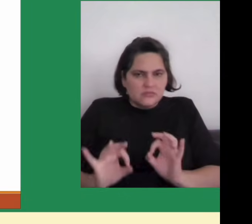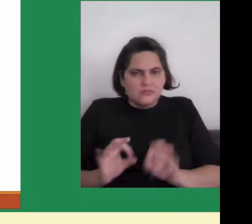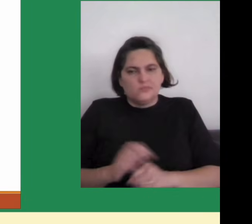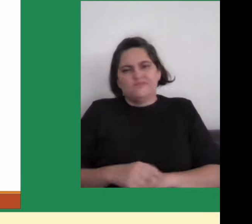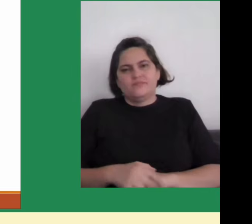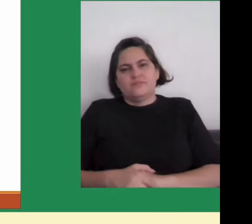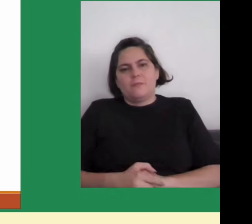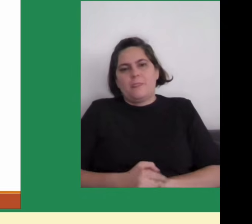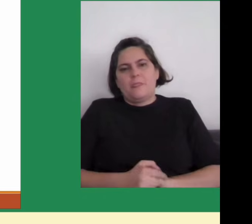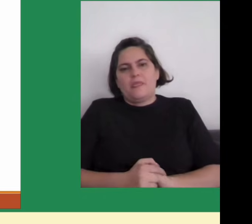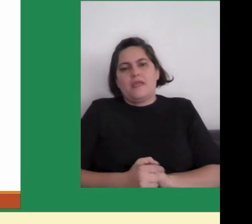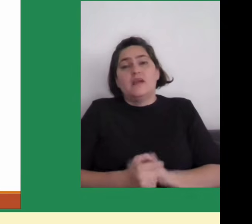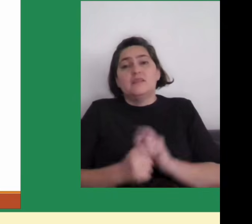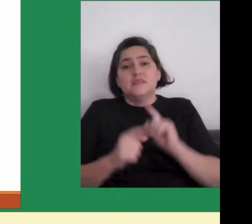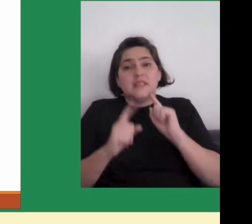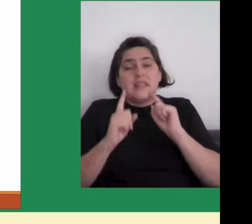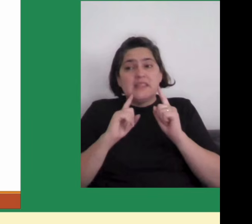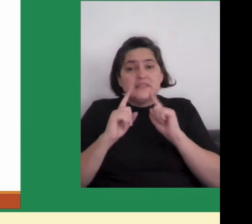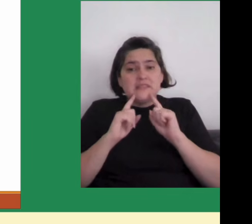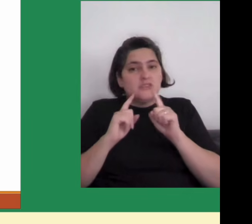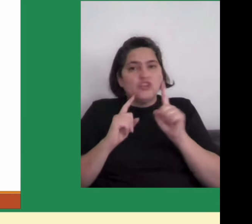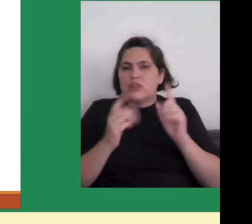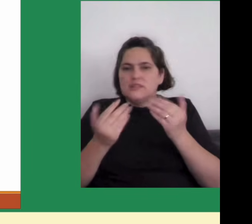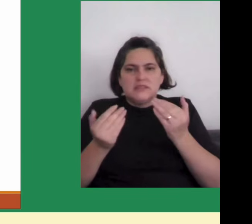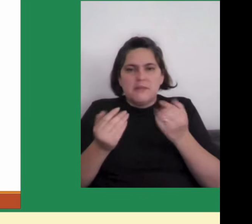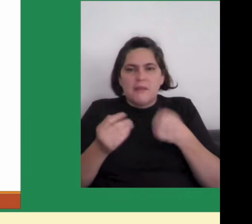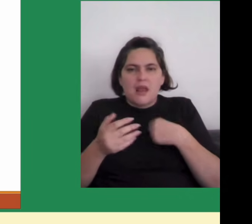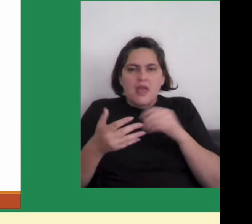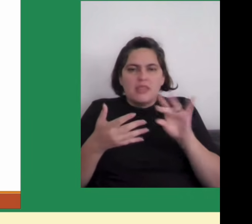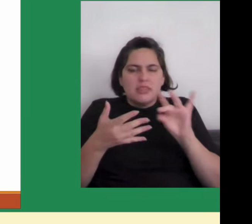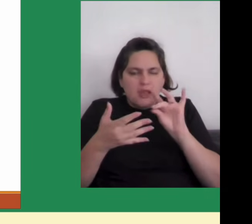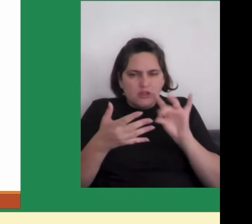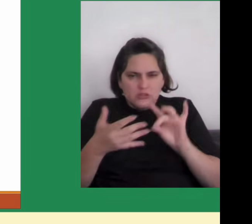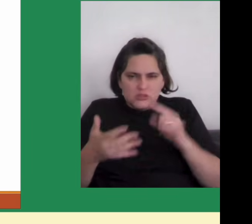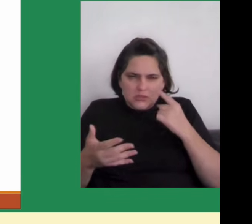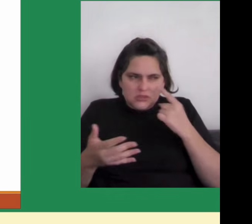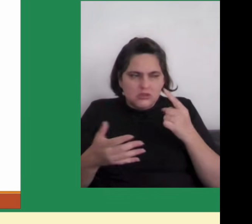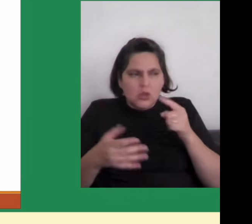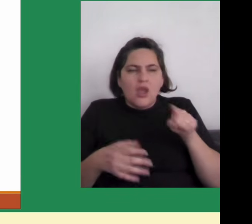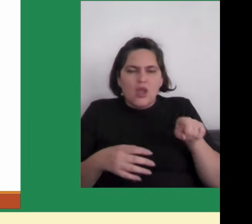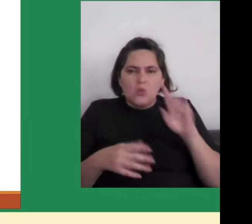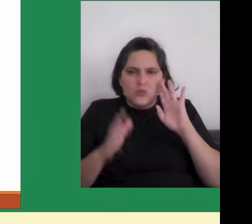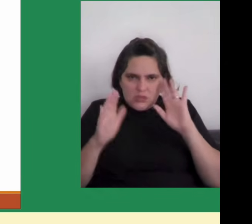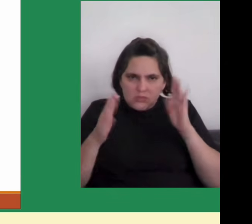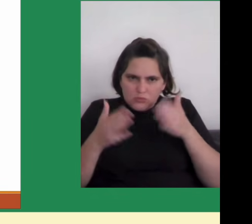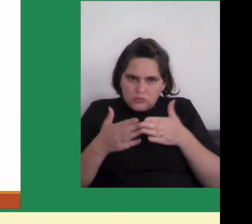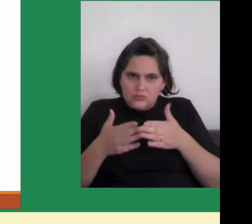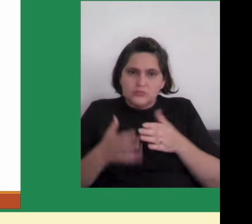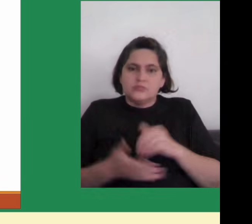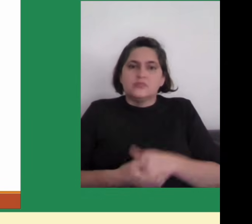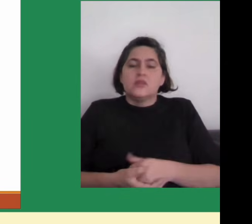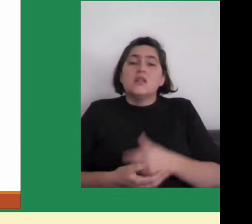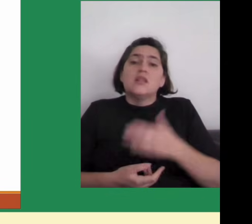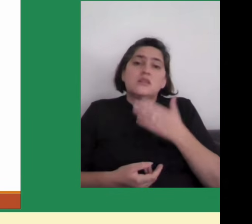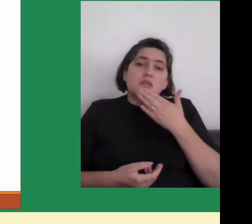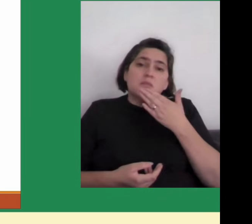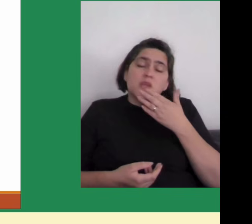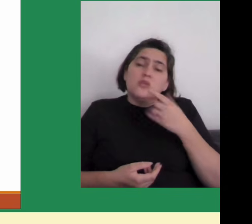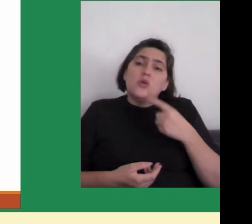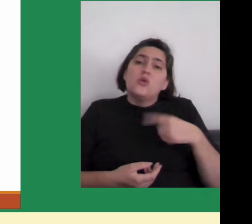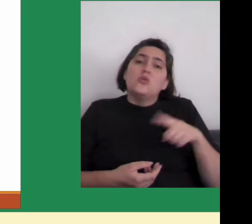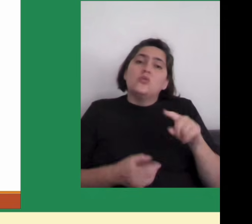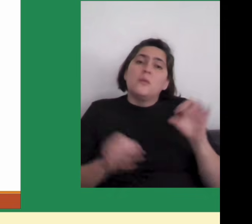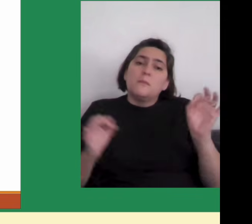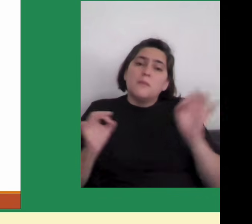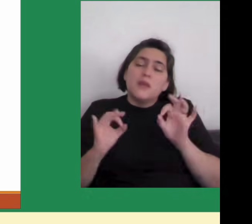un test que se requiera para el diagnóstico. Y por otra parte, es importante decir que lo importante no